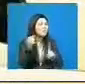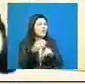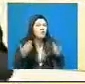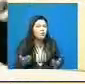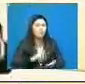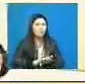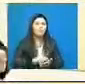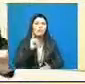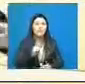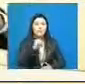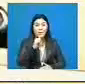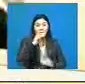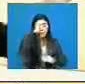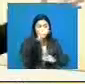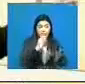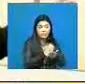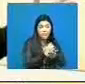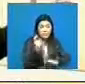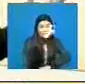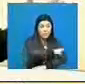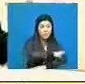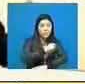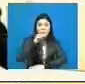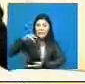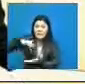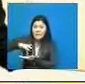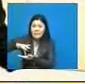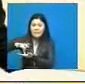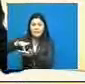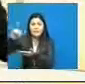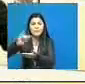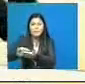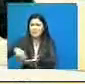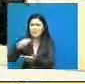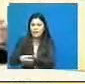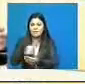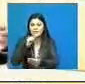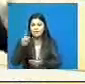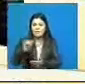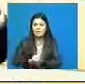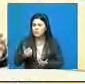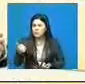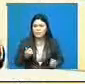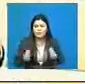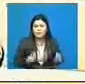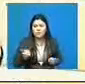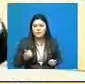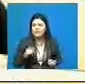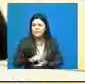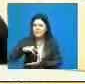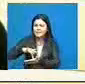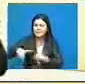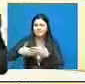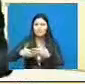la disminución de los ingresos petroleros abrió el déficit de la cuenta corriente de la balanza de pagos, y ese reto de cerrar ese déficit